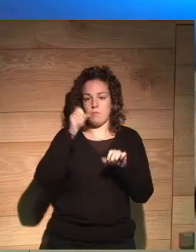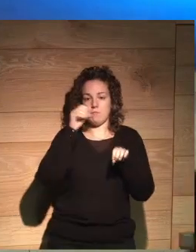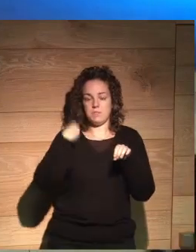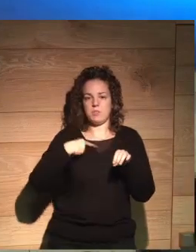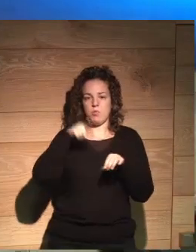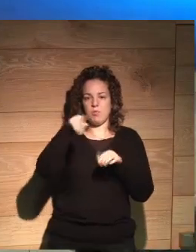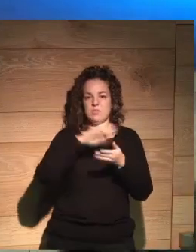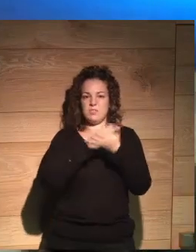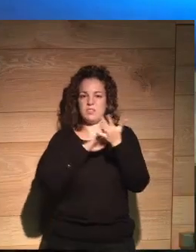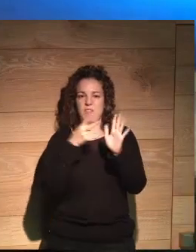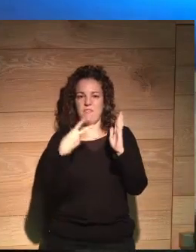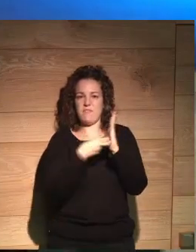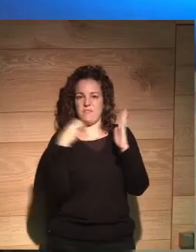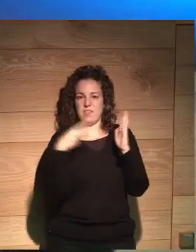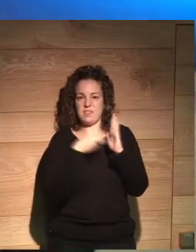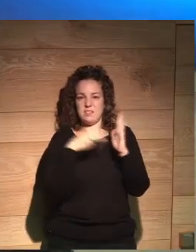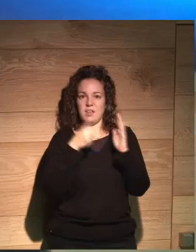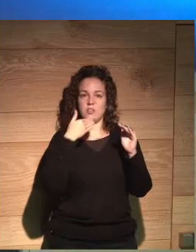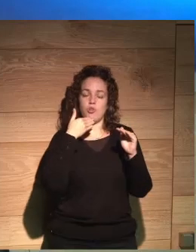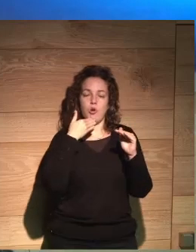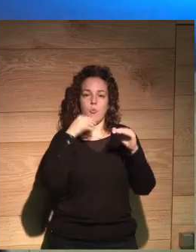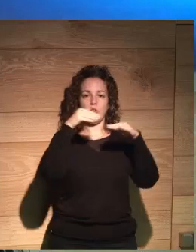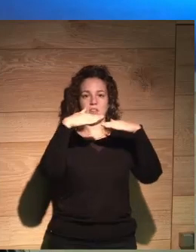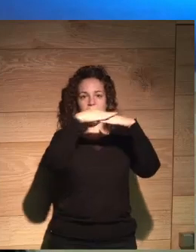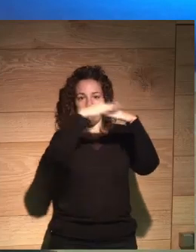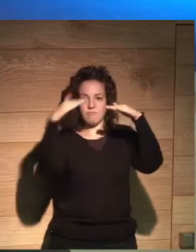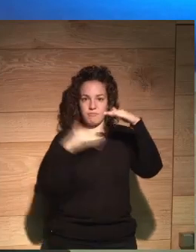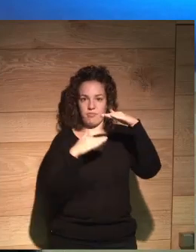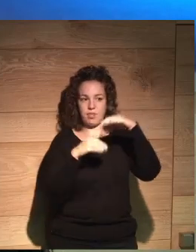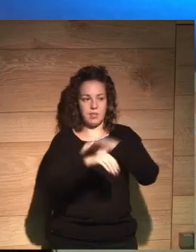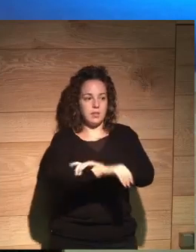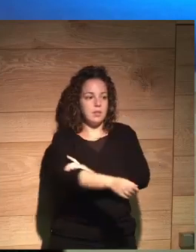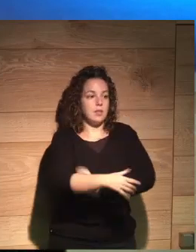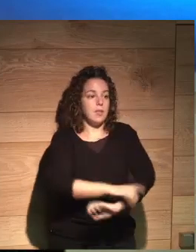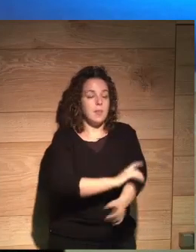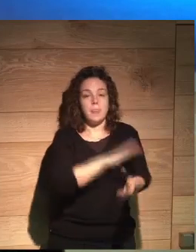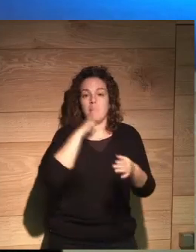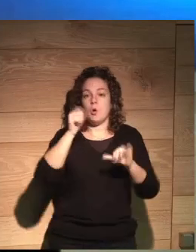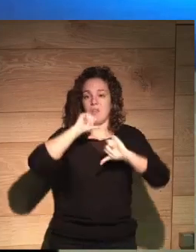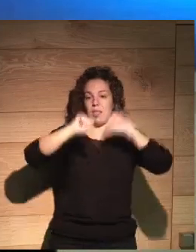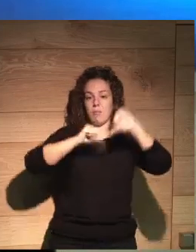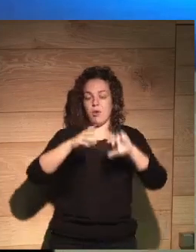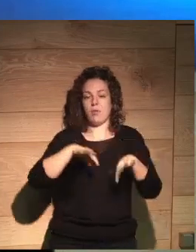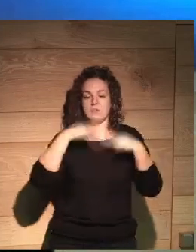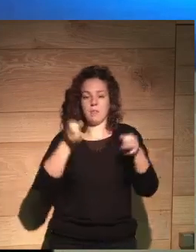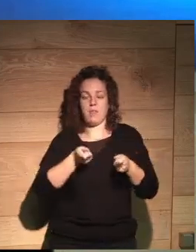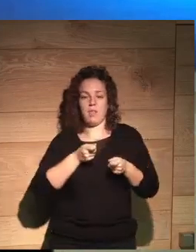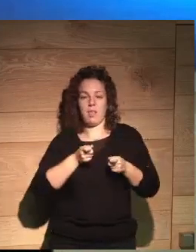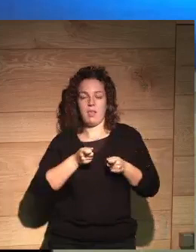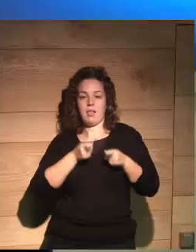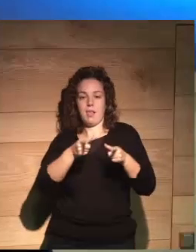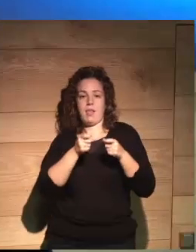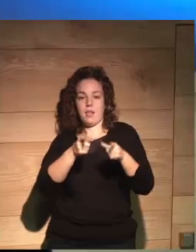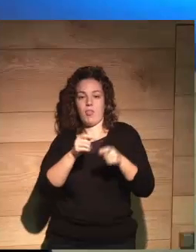de física. Eso es bajar varios peldaños, ¿no? Dentro del... Hombre, los químicos siempre hemos sido generosos con las